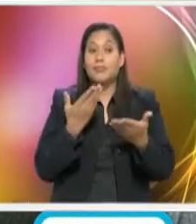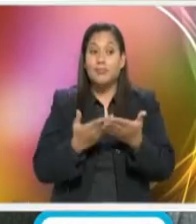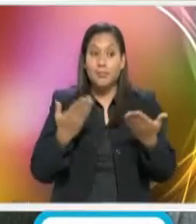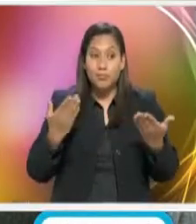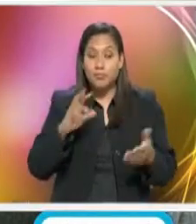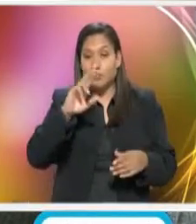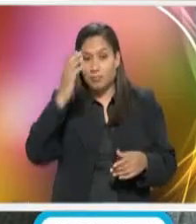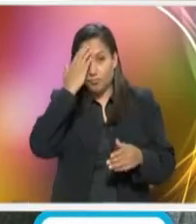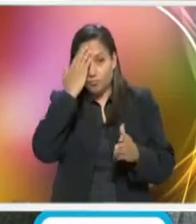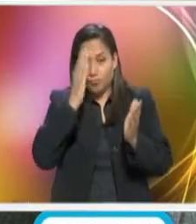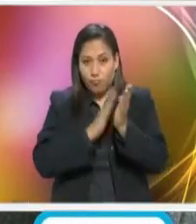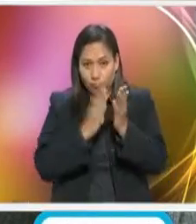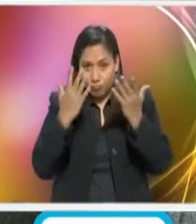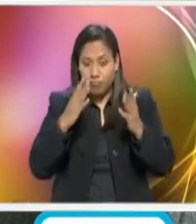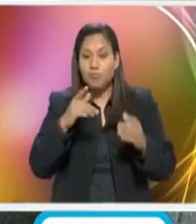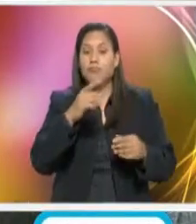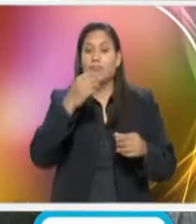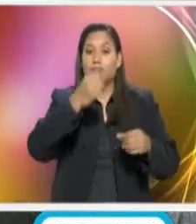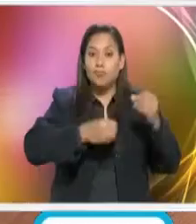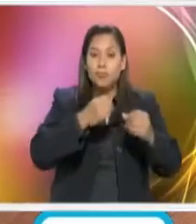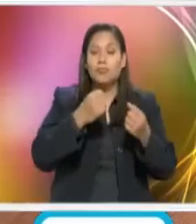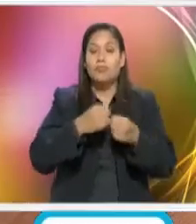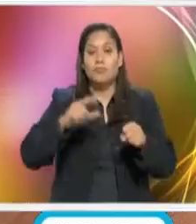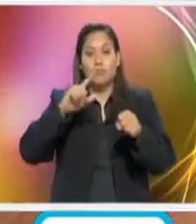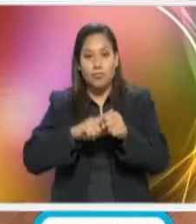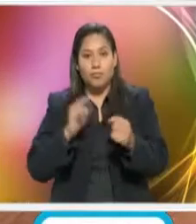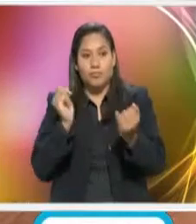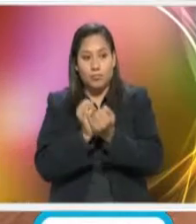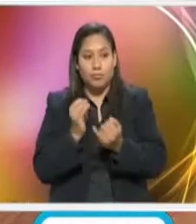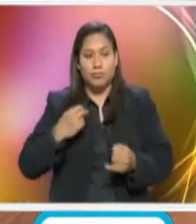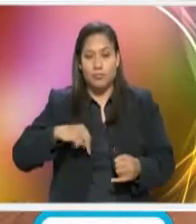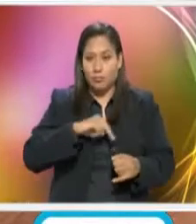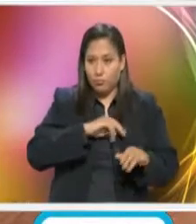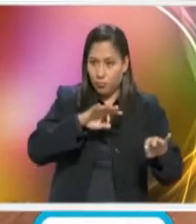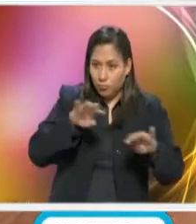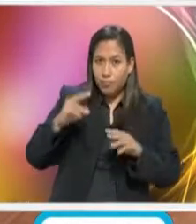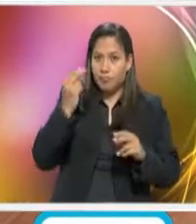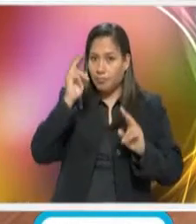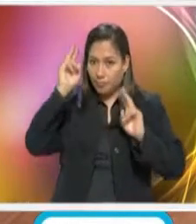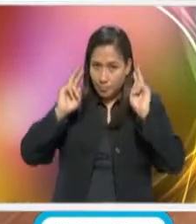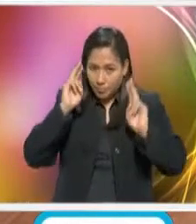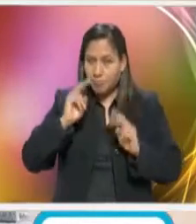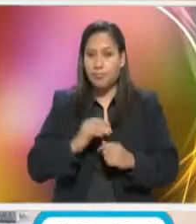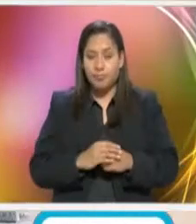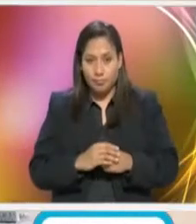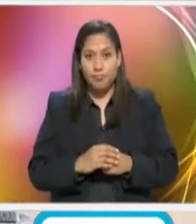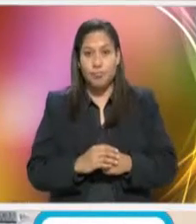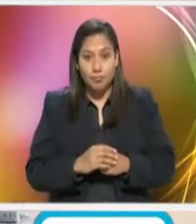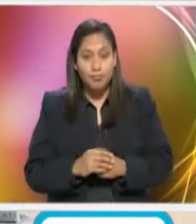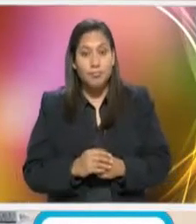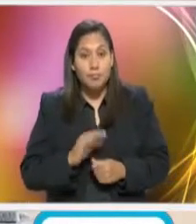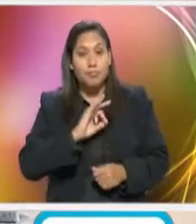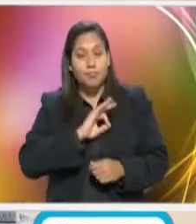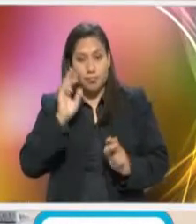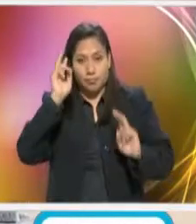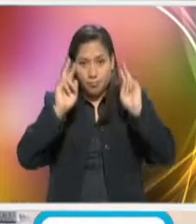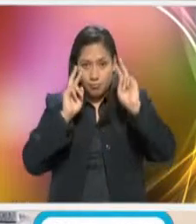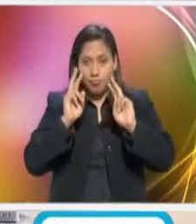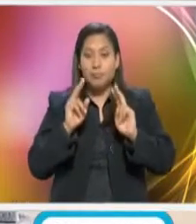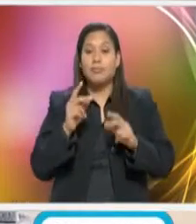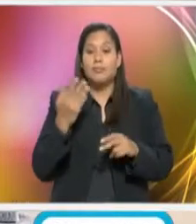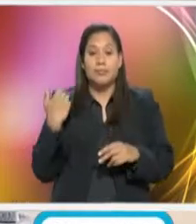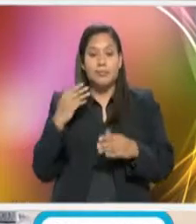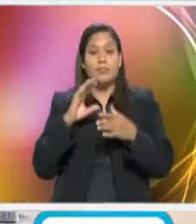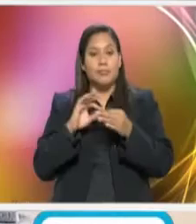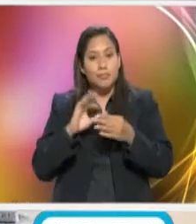ese reconocimiento jurídico y social también de nosotros, que hay que visitarlos. Hay que visitarlos, sin duda, y como lo comenté en un principio y